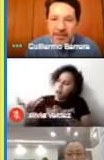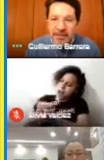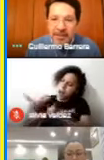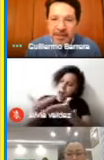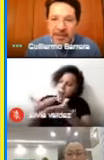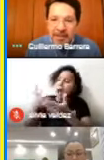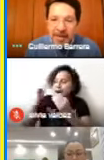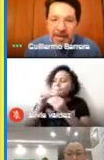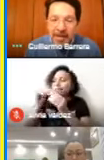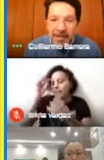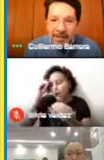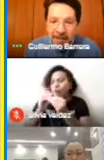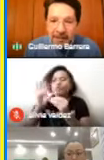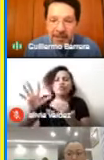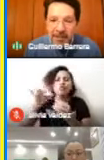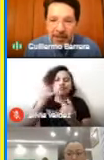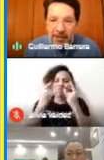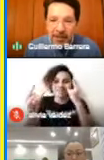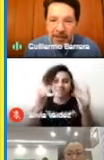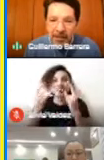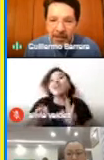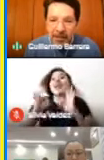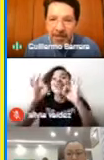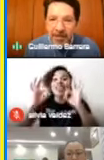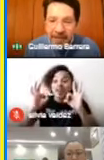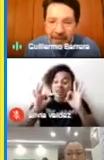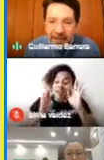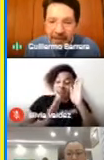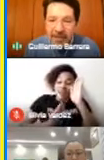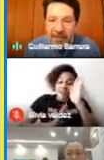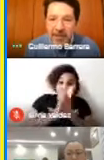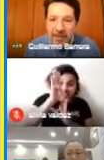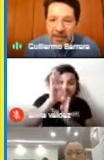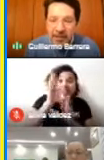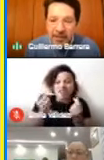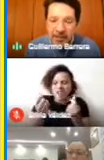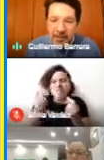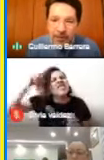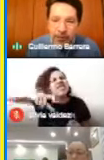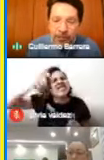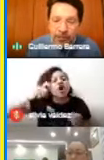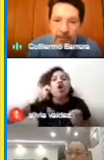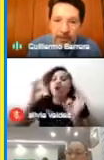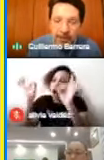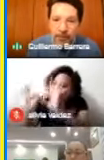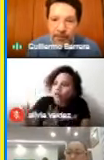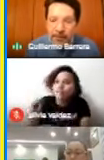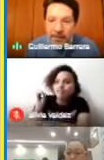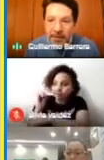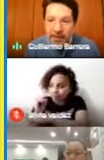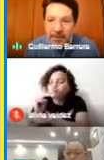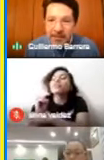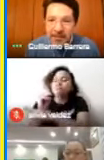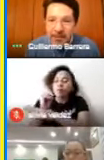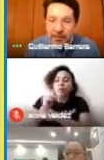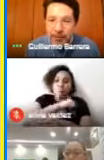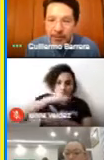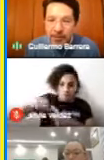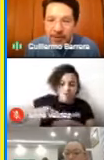intereses. La calidad y el desarrollo económico requiere de organizaciones, tanto públicas como